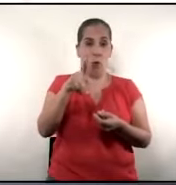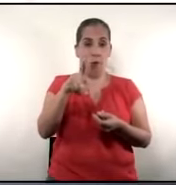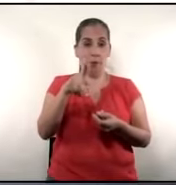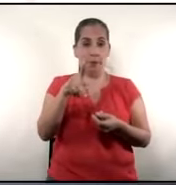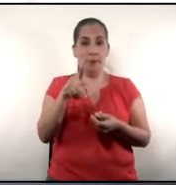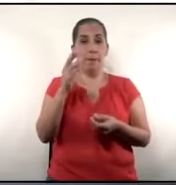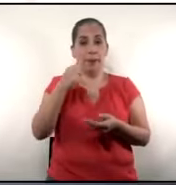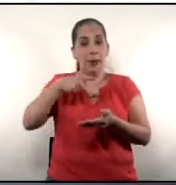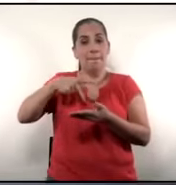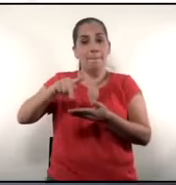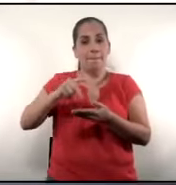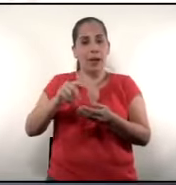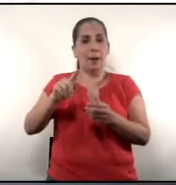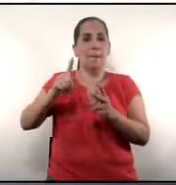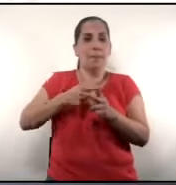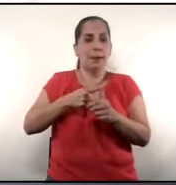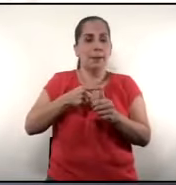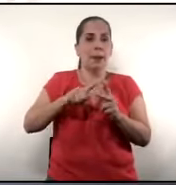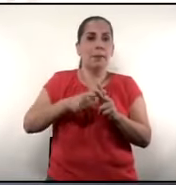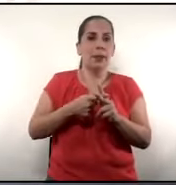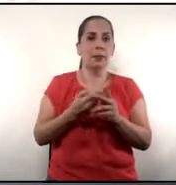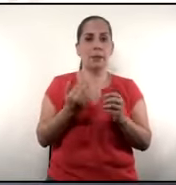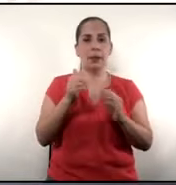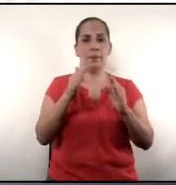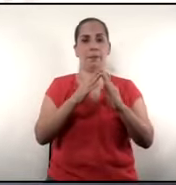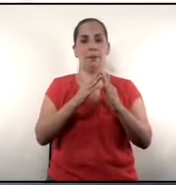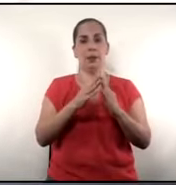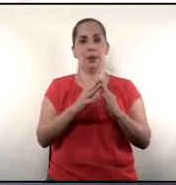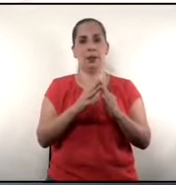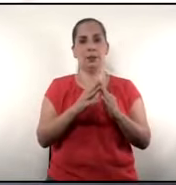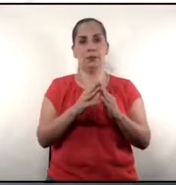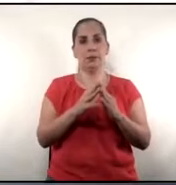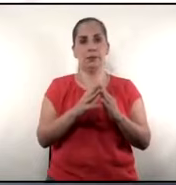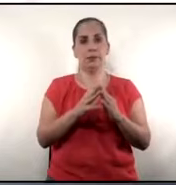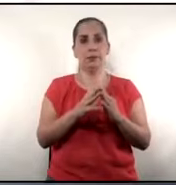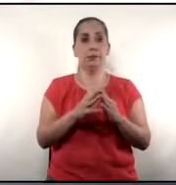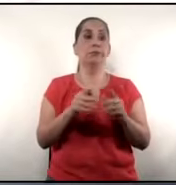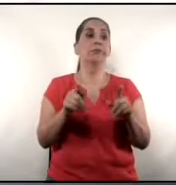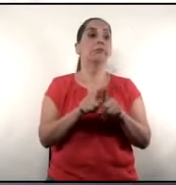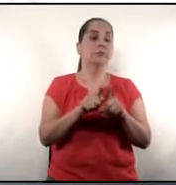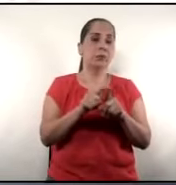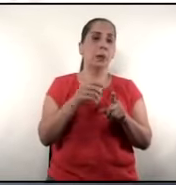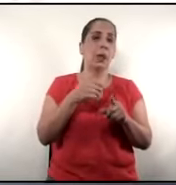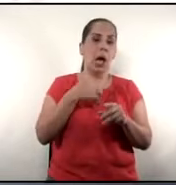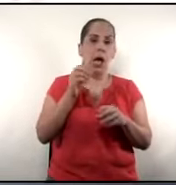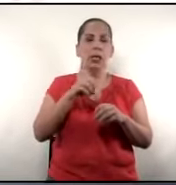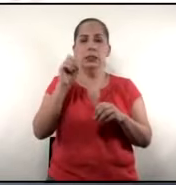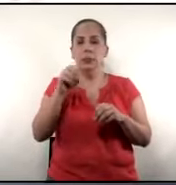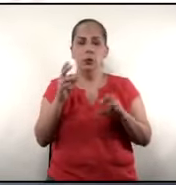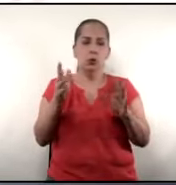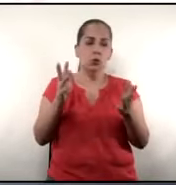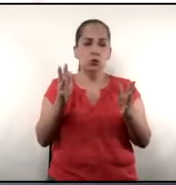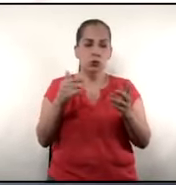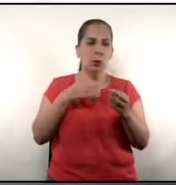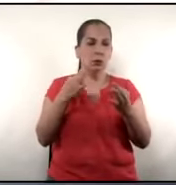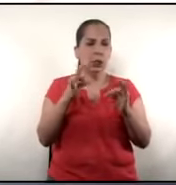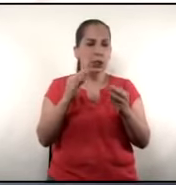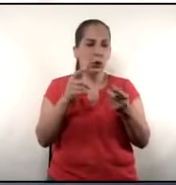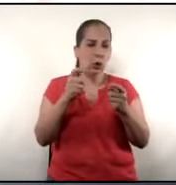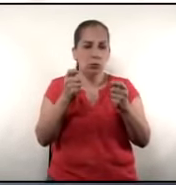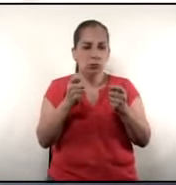para el pago de prima de la compra de vivienda primaria. Y tenemos estimaciones, estamos afinando el lápiz, pero